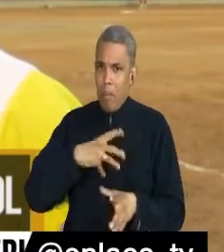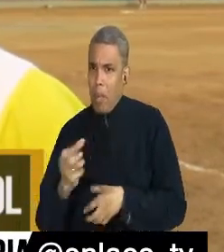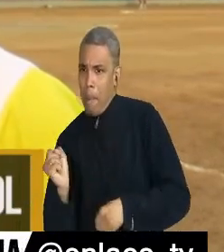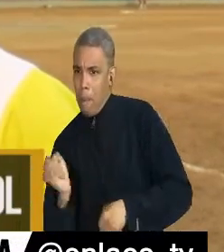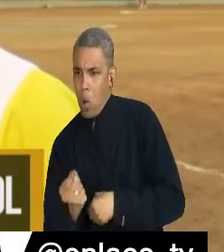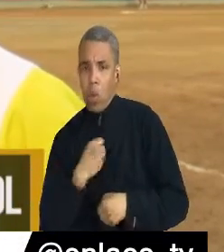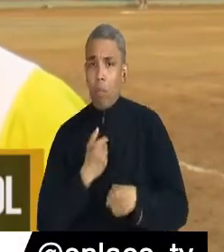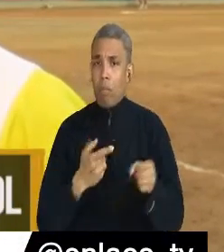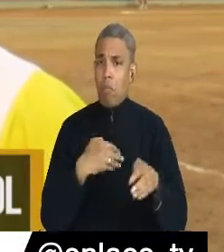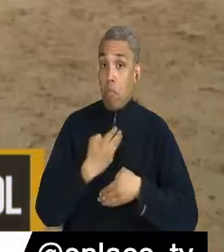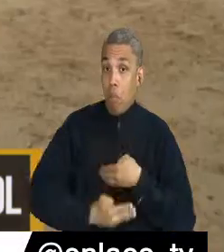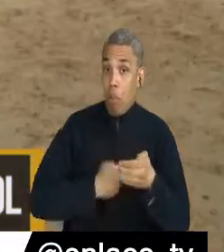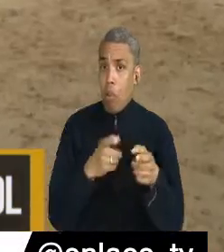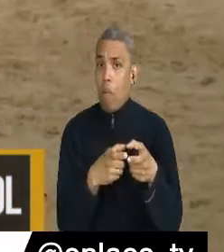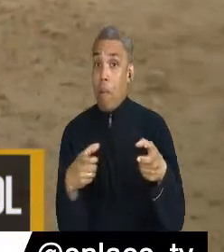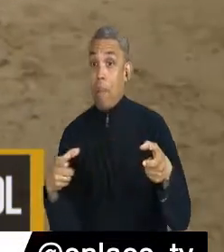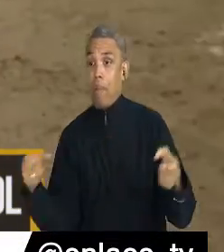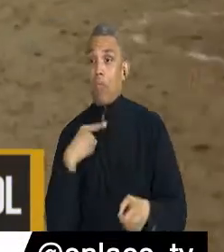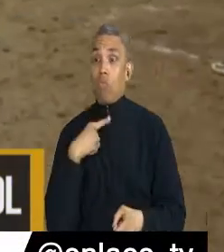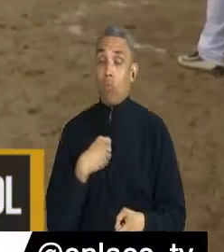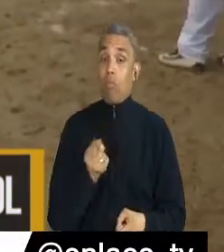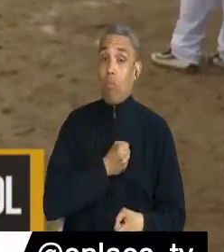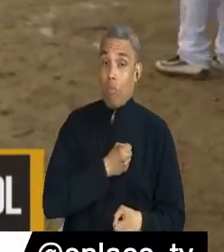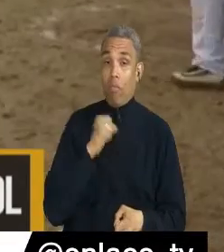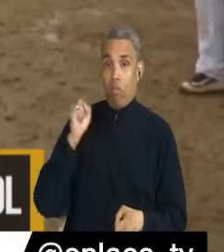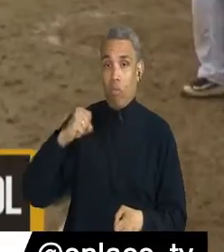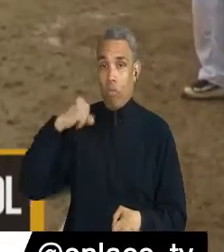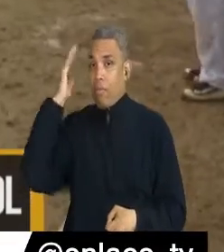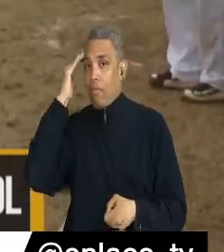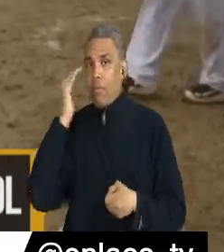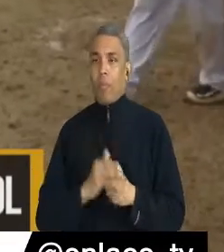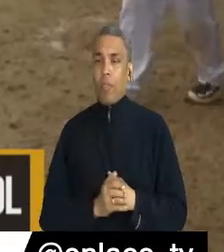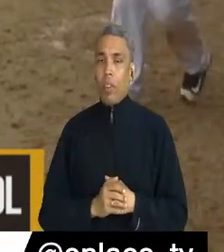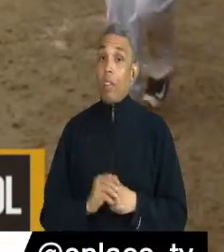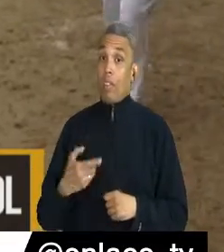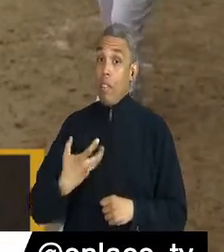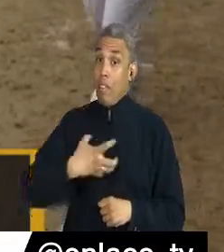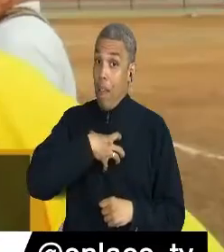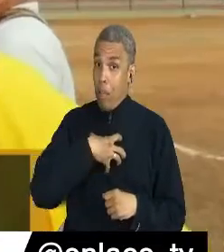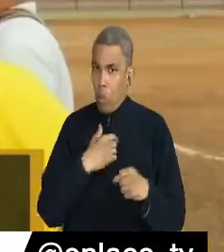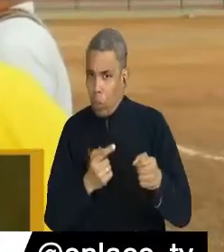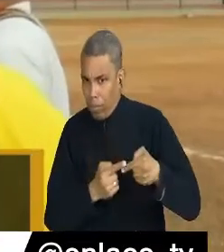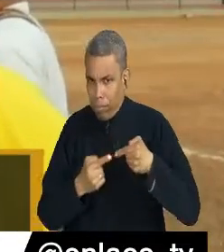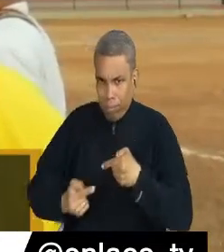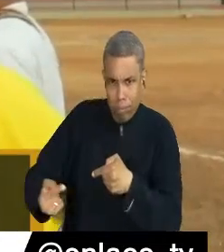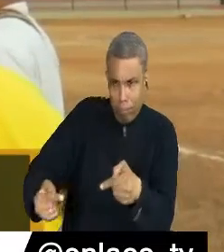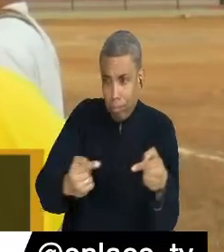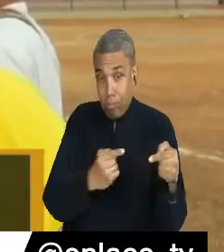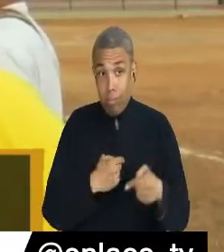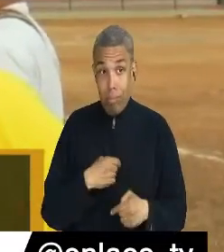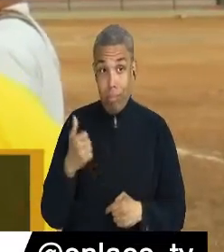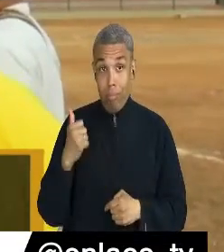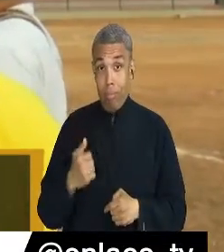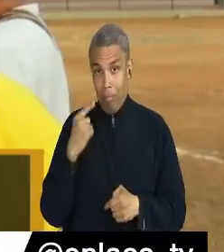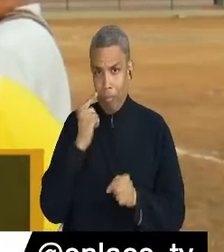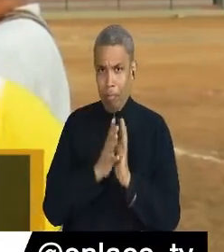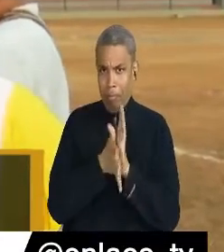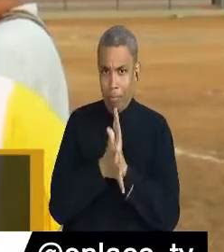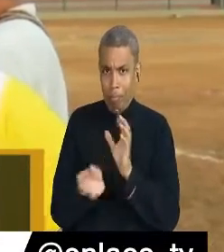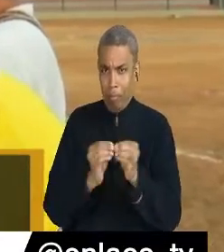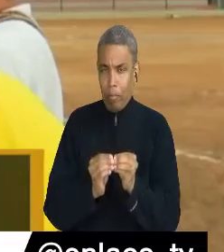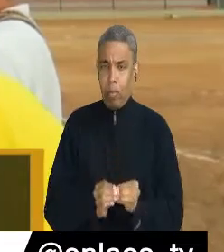muy importante también calificaron como positivo estos eventos deportivos en nivel pues si este año y dos